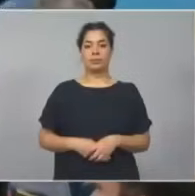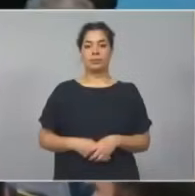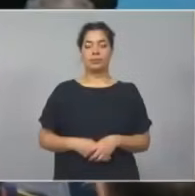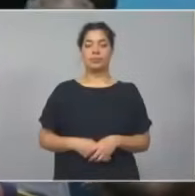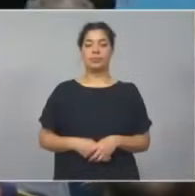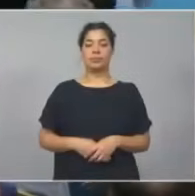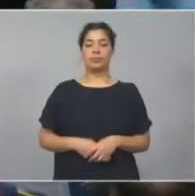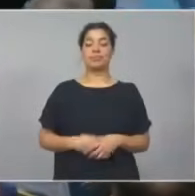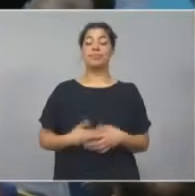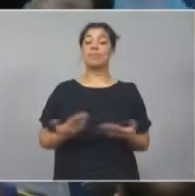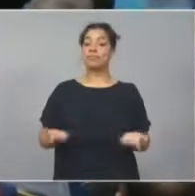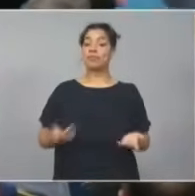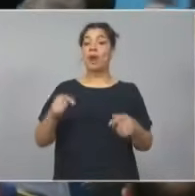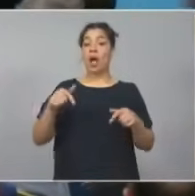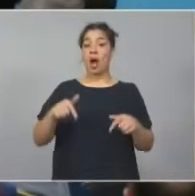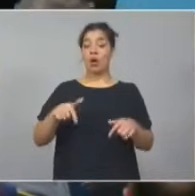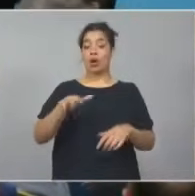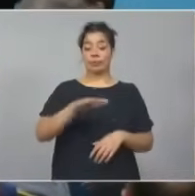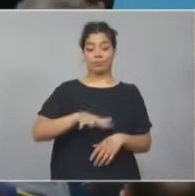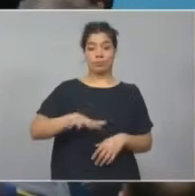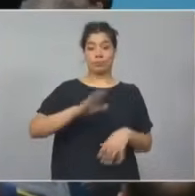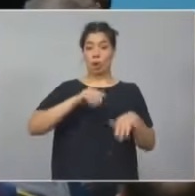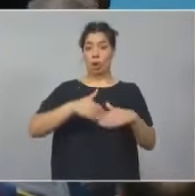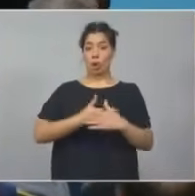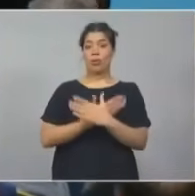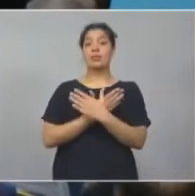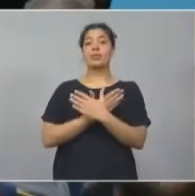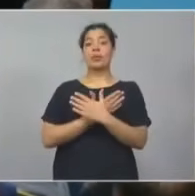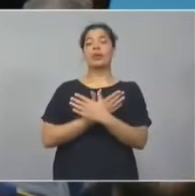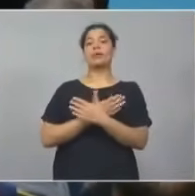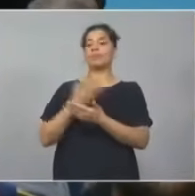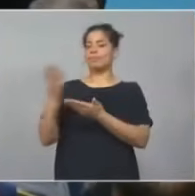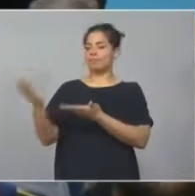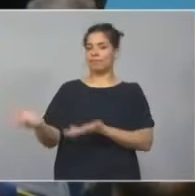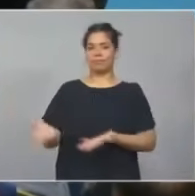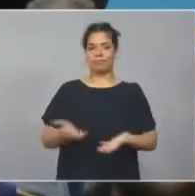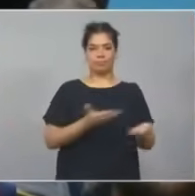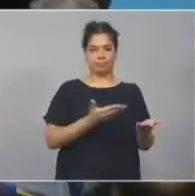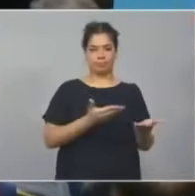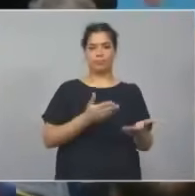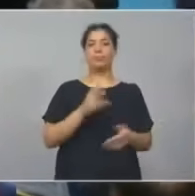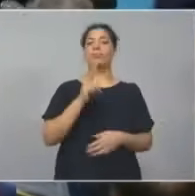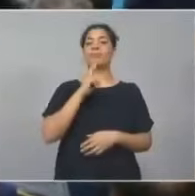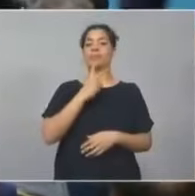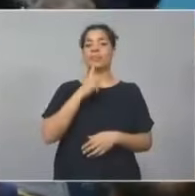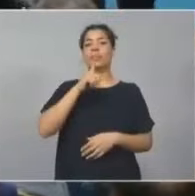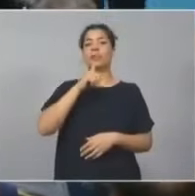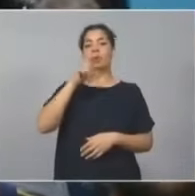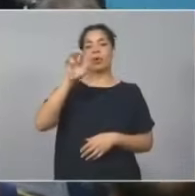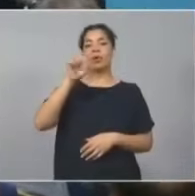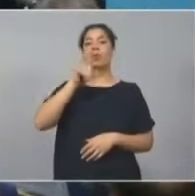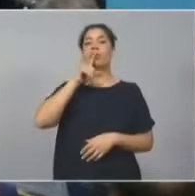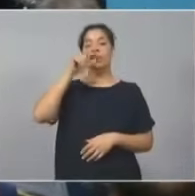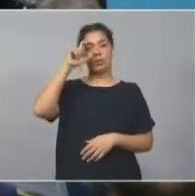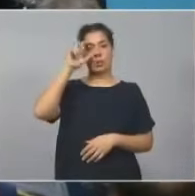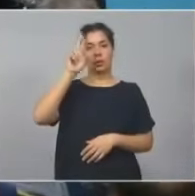Por Lomas de Zamora vamos a invitar a firmar a Federico Termín.